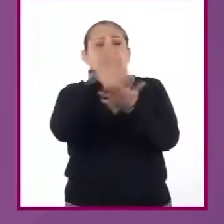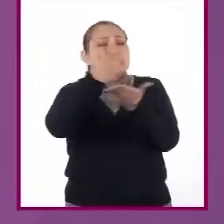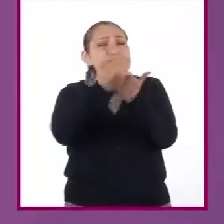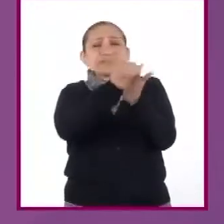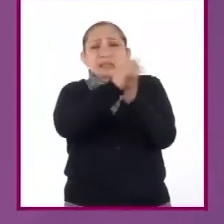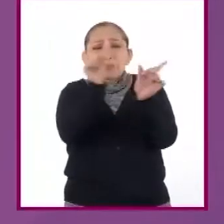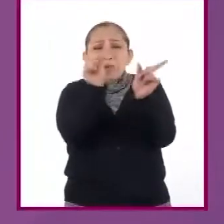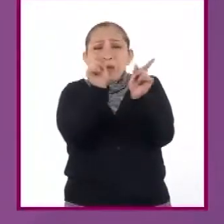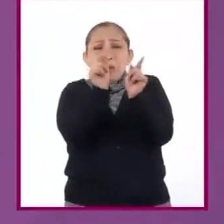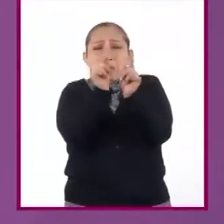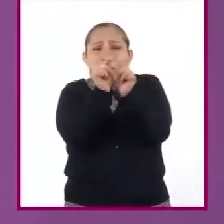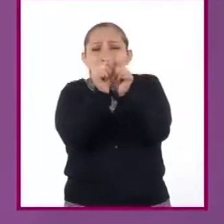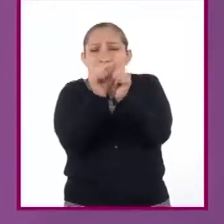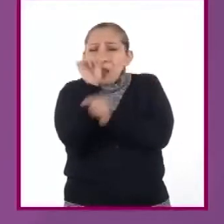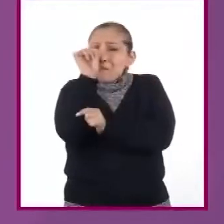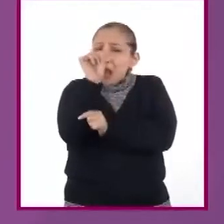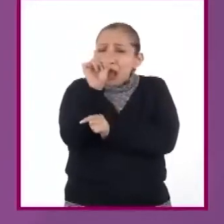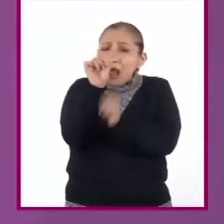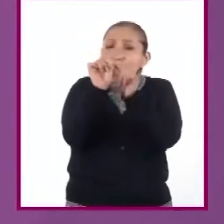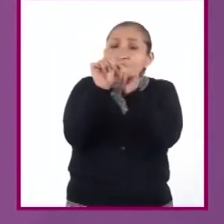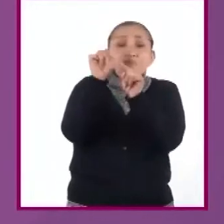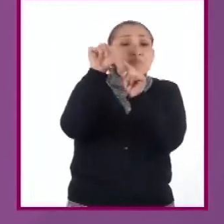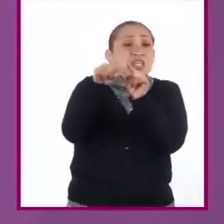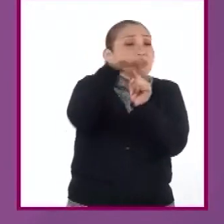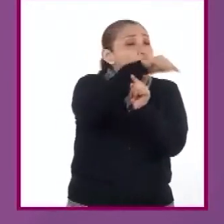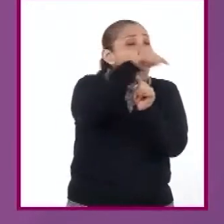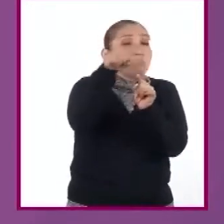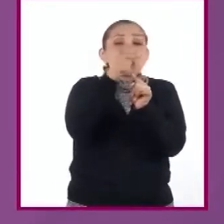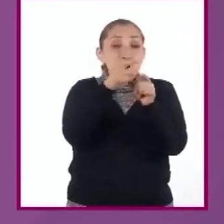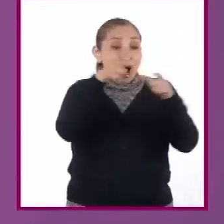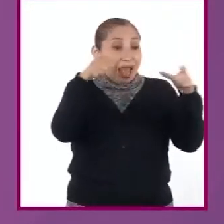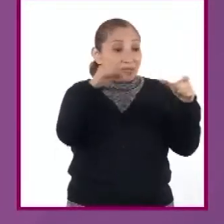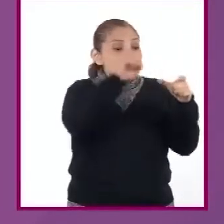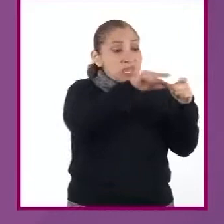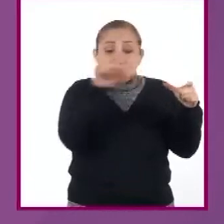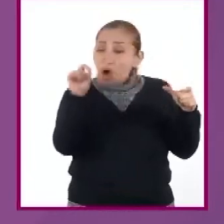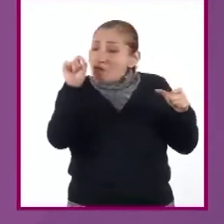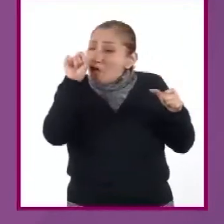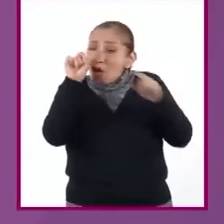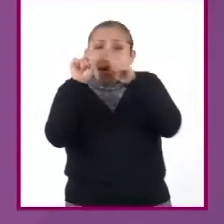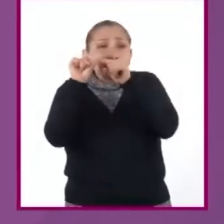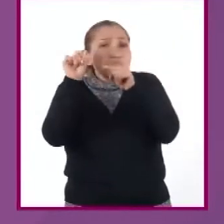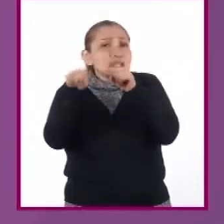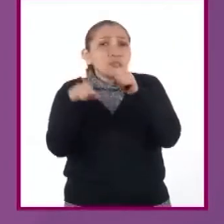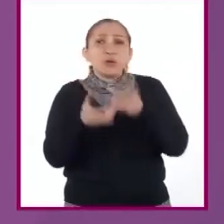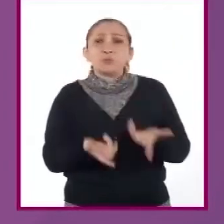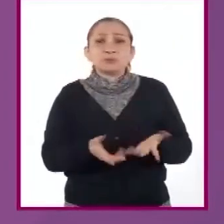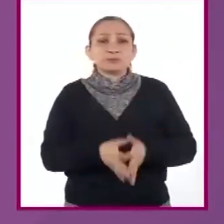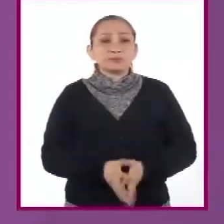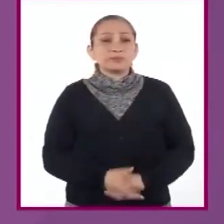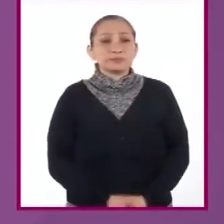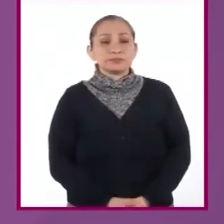cada fragmento, por pequeño que fuera, conservaría las características del objeto original.